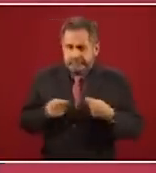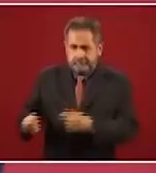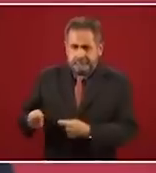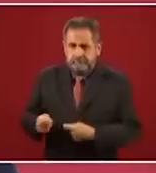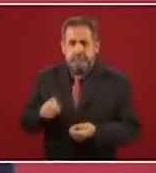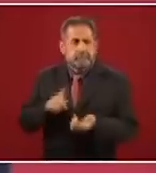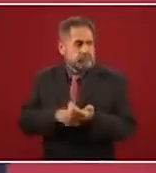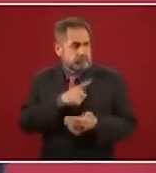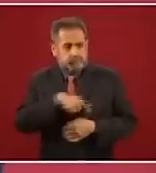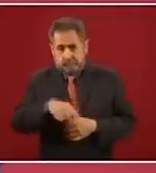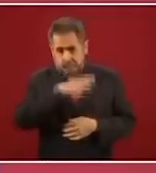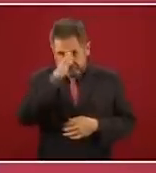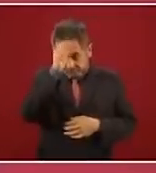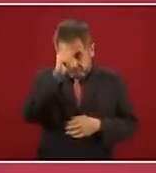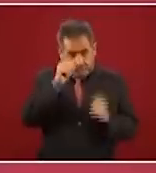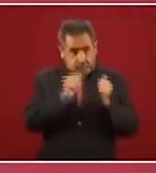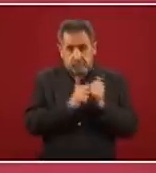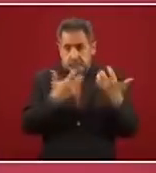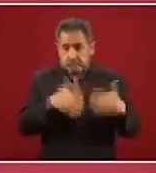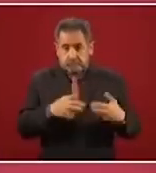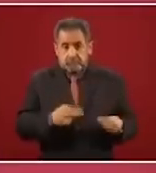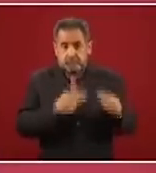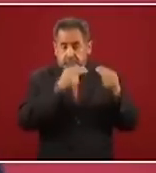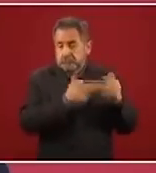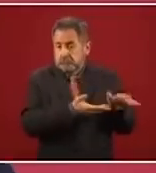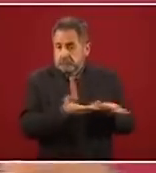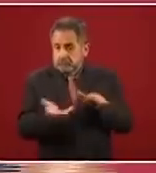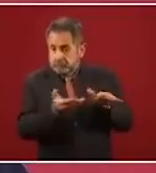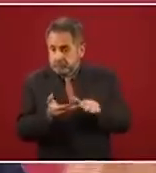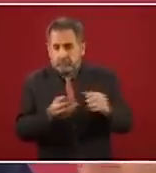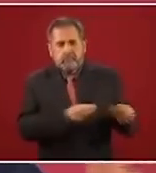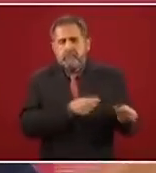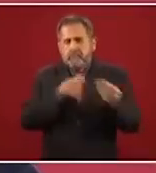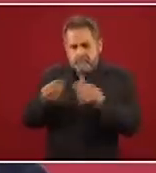tenemos un acuerdo con las empresas para